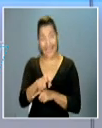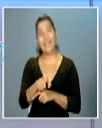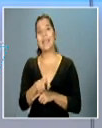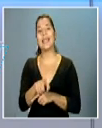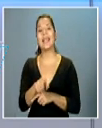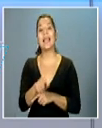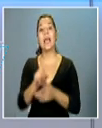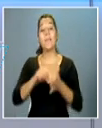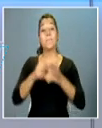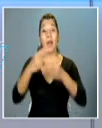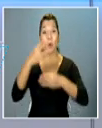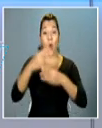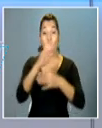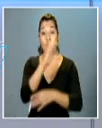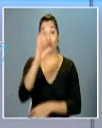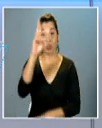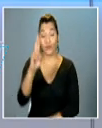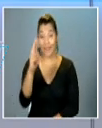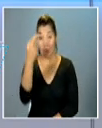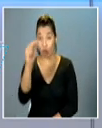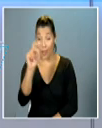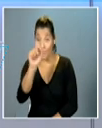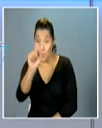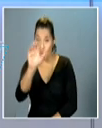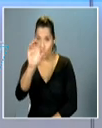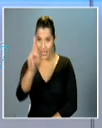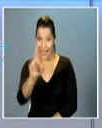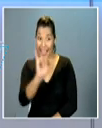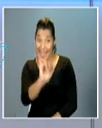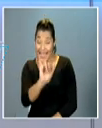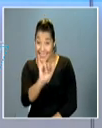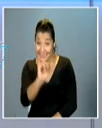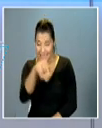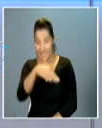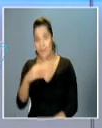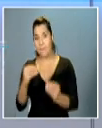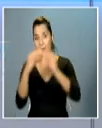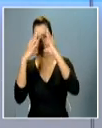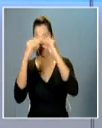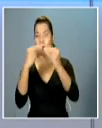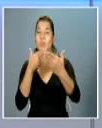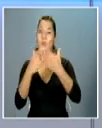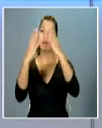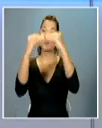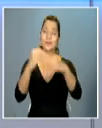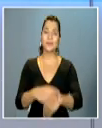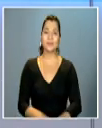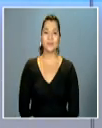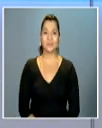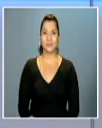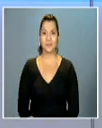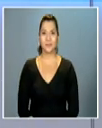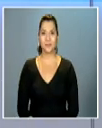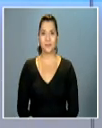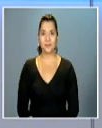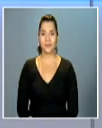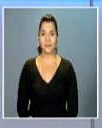web costarricanoticias.cr, en donde están estas y más informaciones del día. Muy buenas noches.